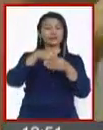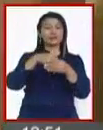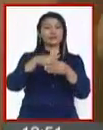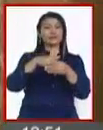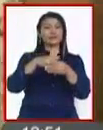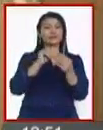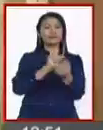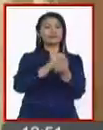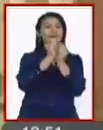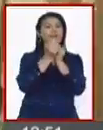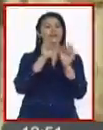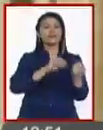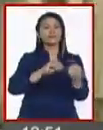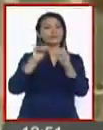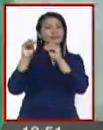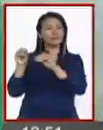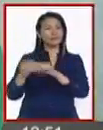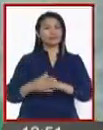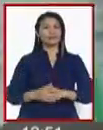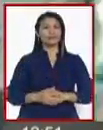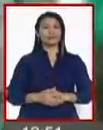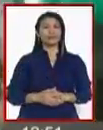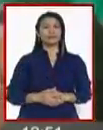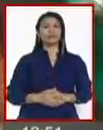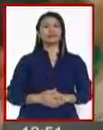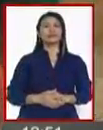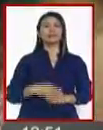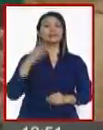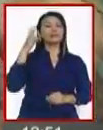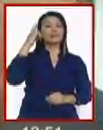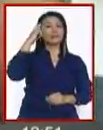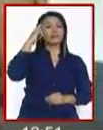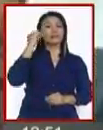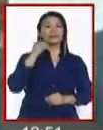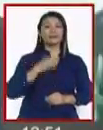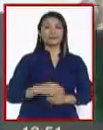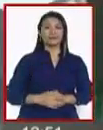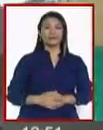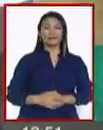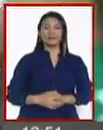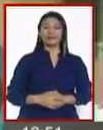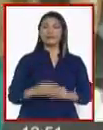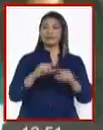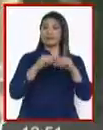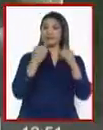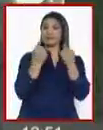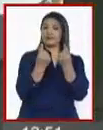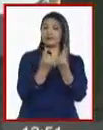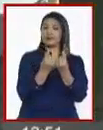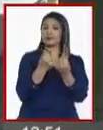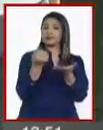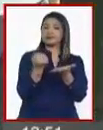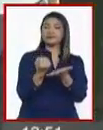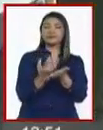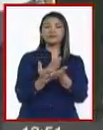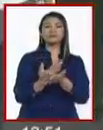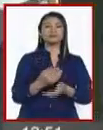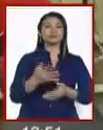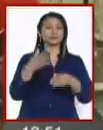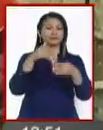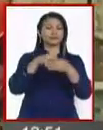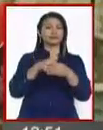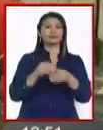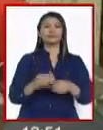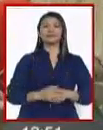habrían traspasado al Frente FURS de Pimpo Hurtado. Y es por ello que este último frente habría ganado las elecciones. Que